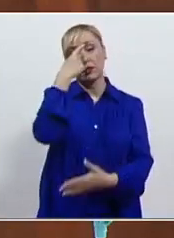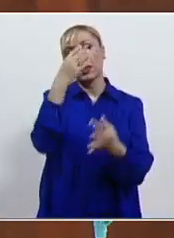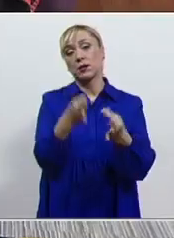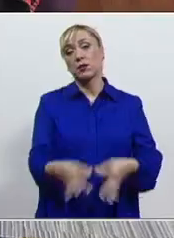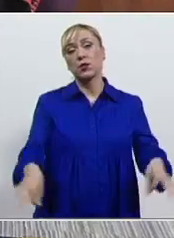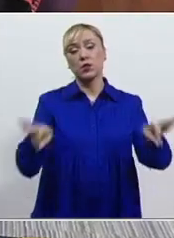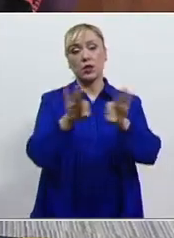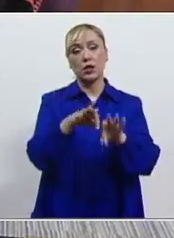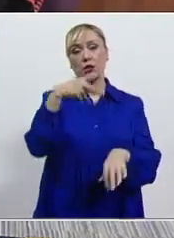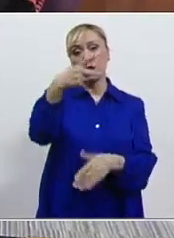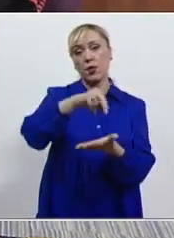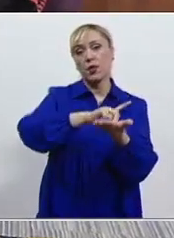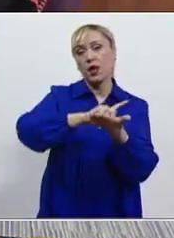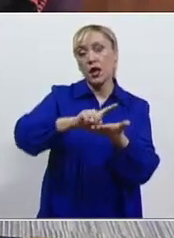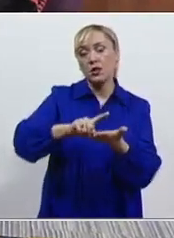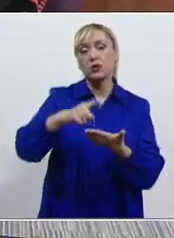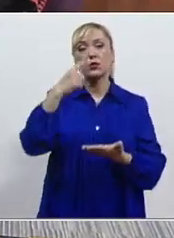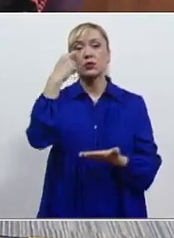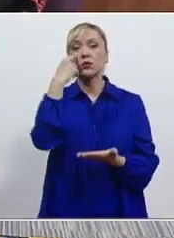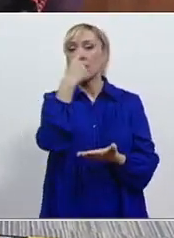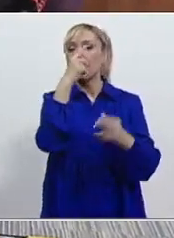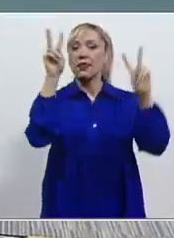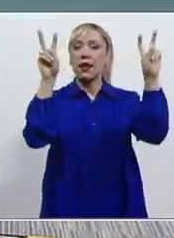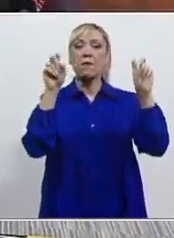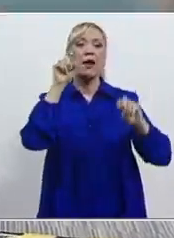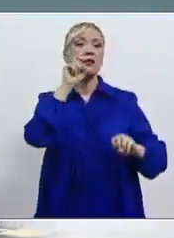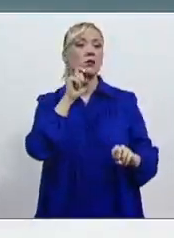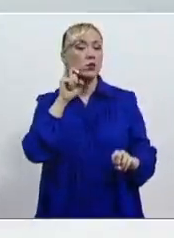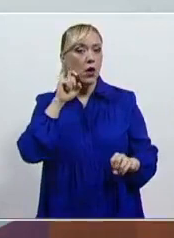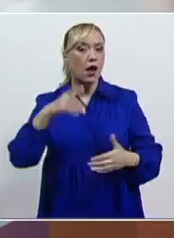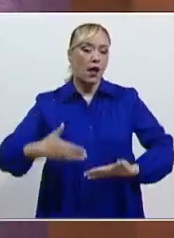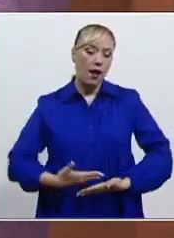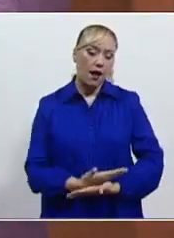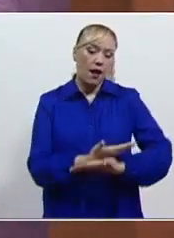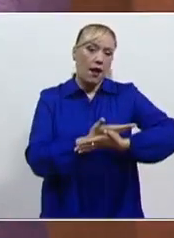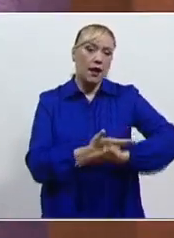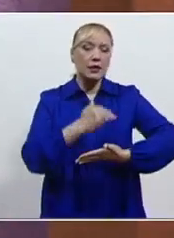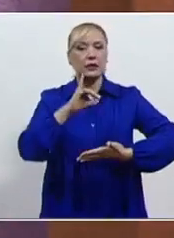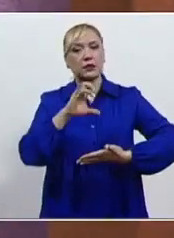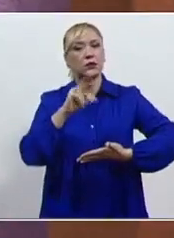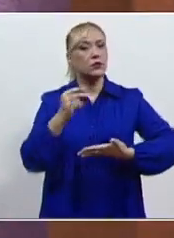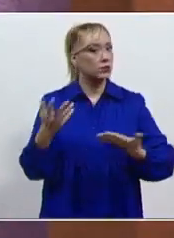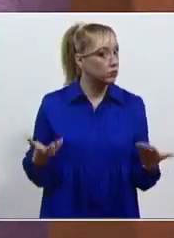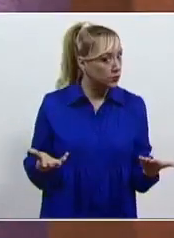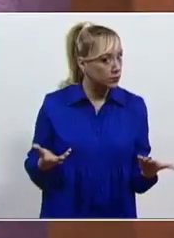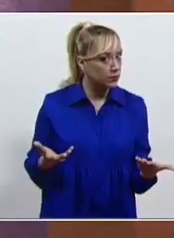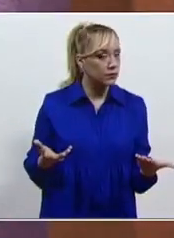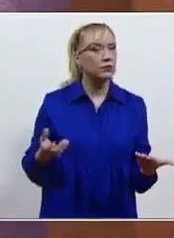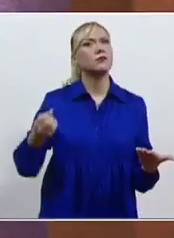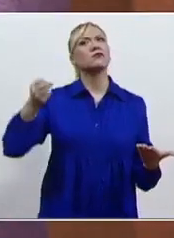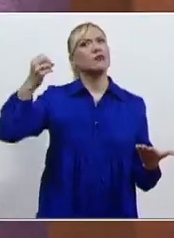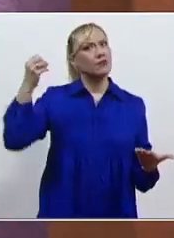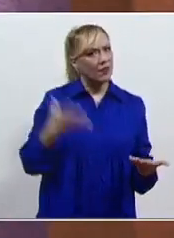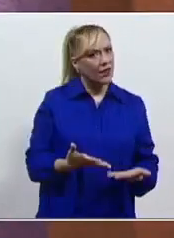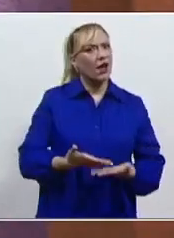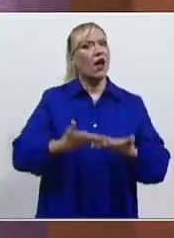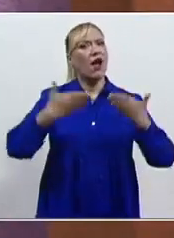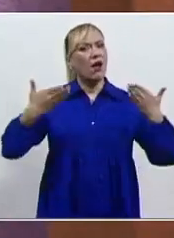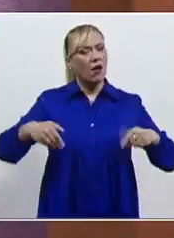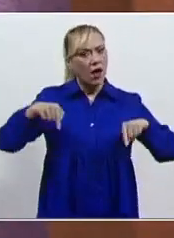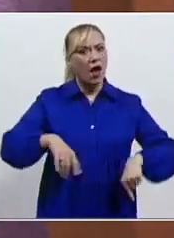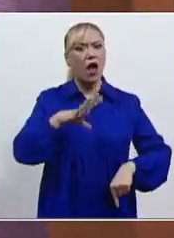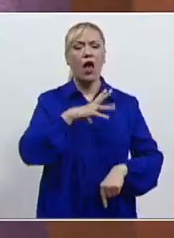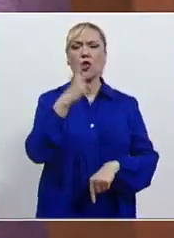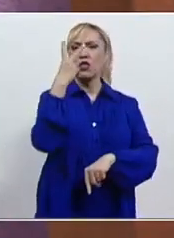los derechos sexuales y reproductivos. Escuchemos. A pesar de que hoy contamos con 12